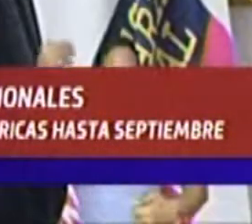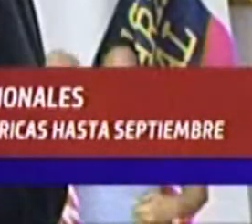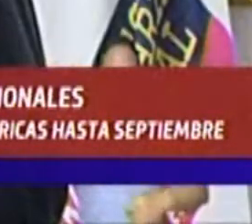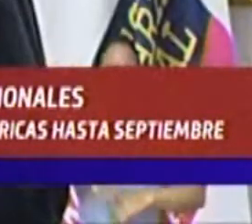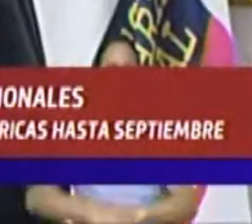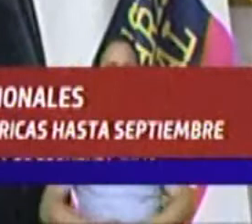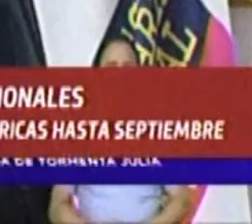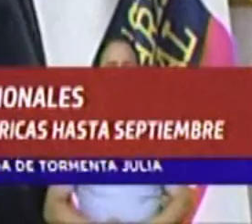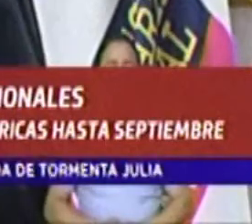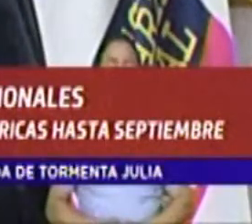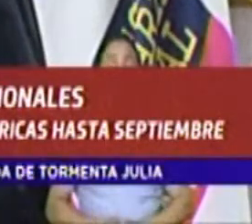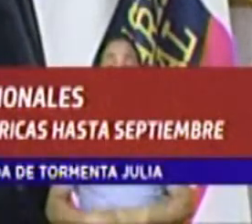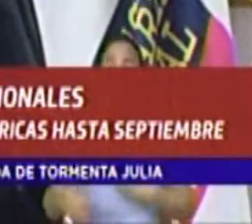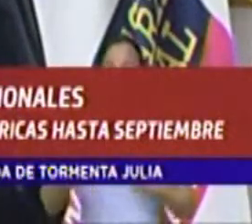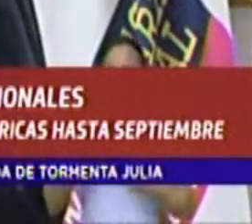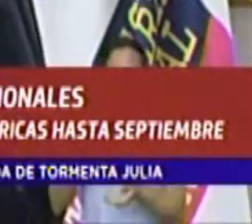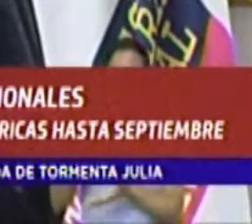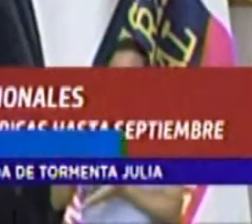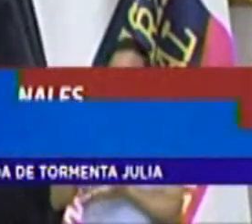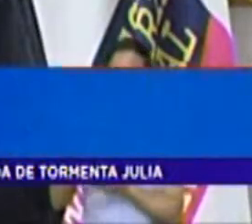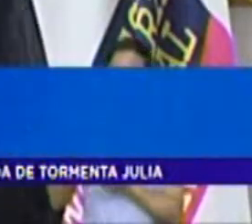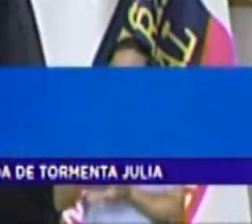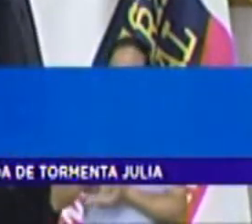nacional. En las importaciones,